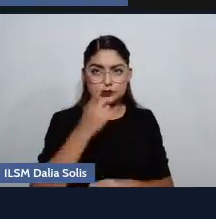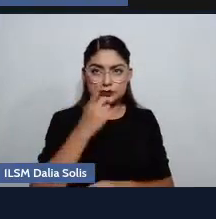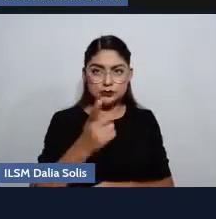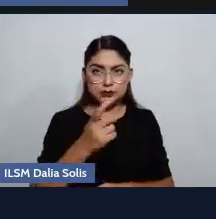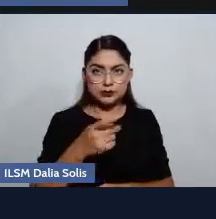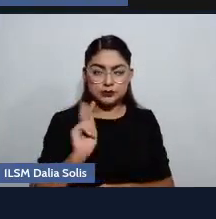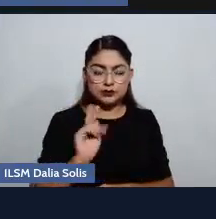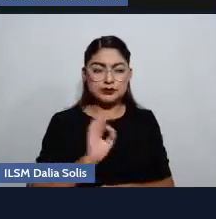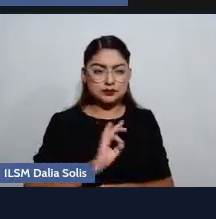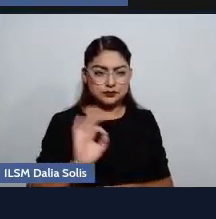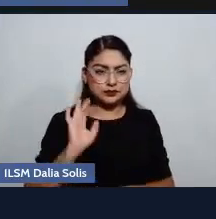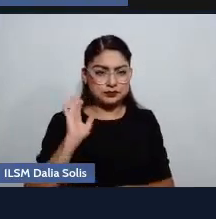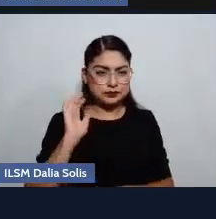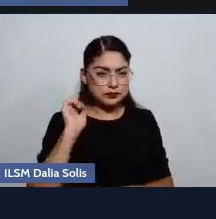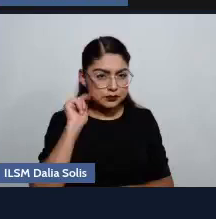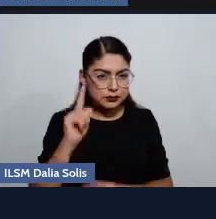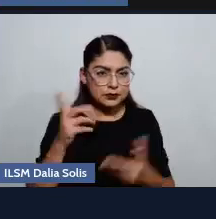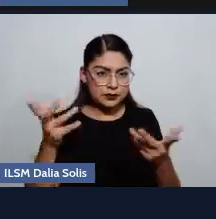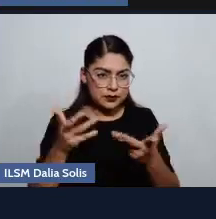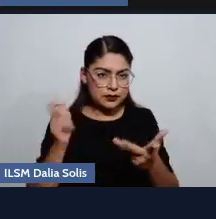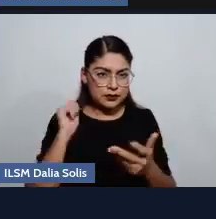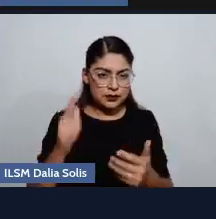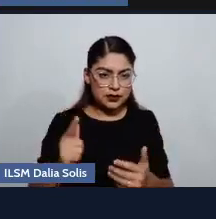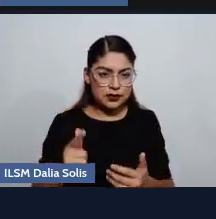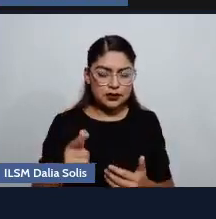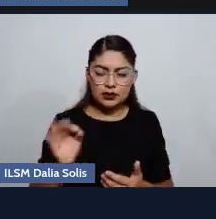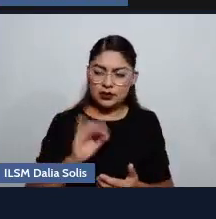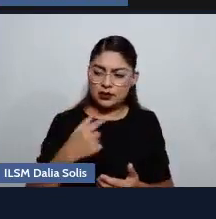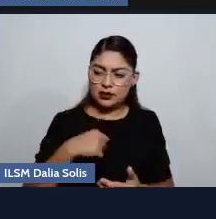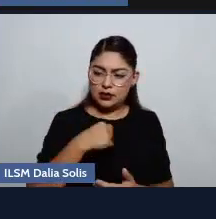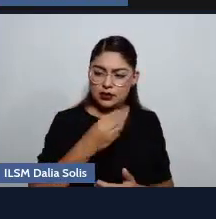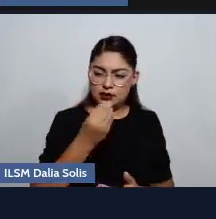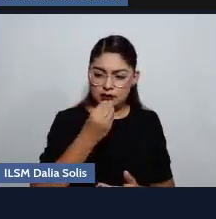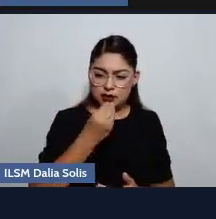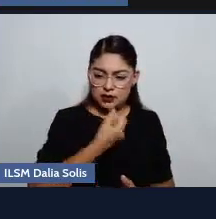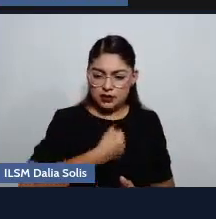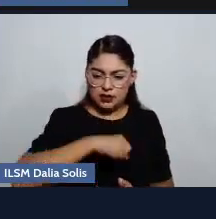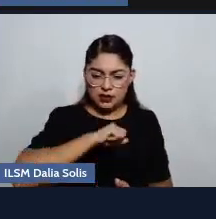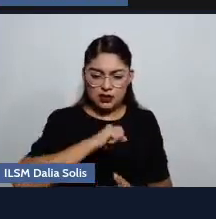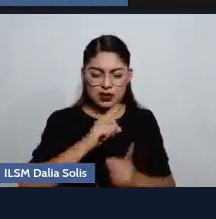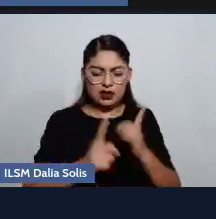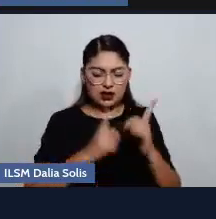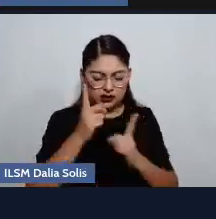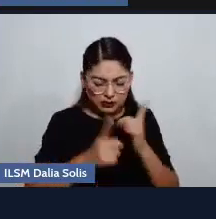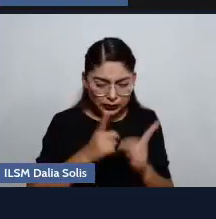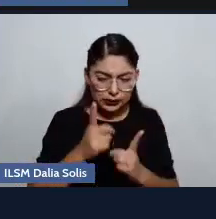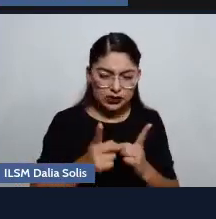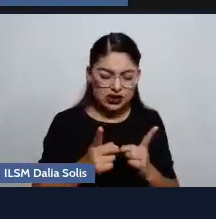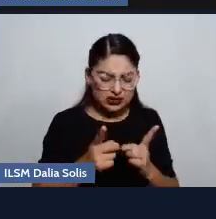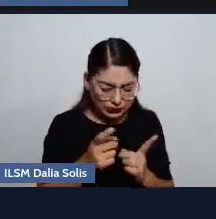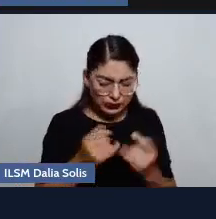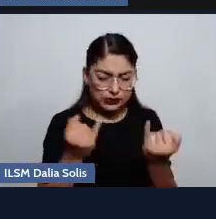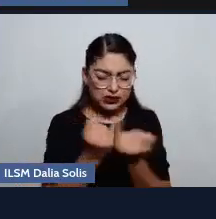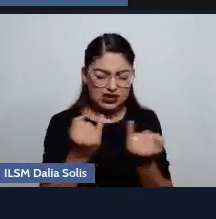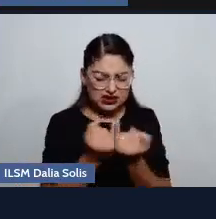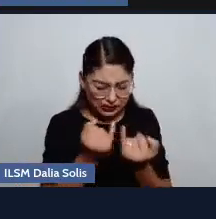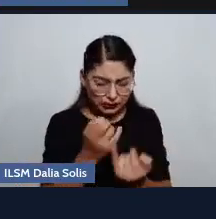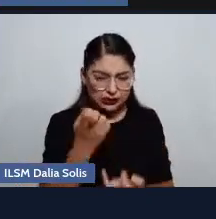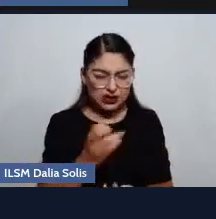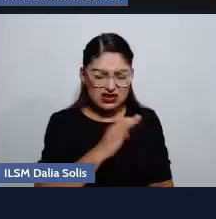¿no? O sea, podemos tener una alimentación sana, deporte, y a lo mejor nos dará, a lo mejor no nos dará,